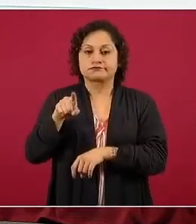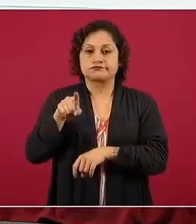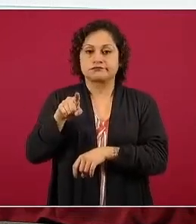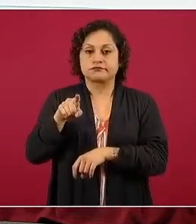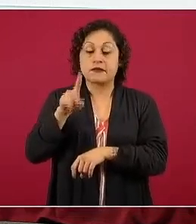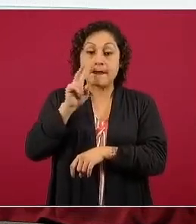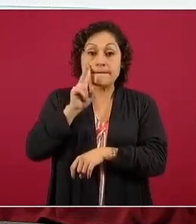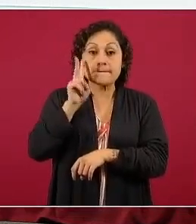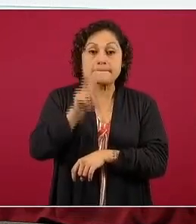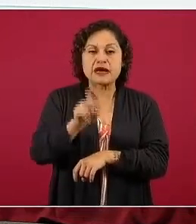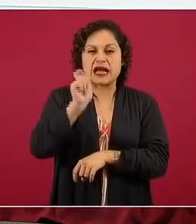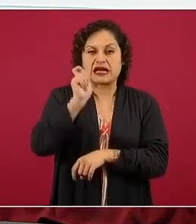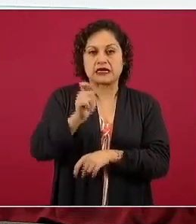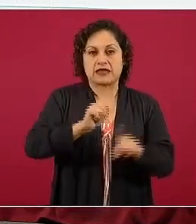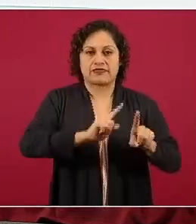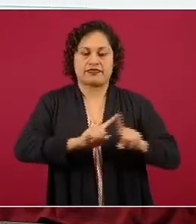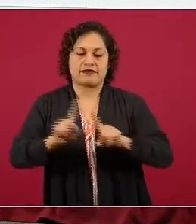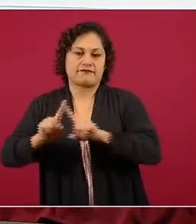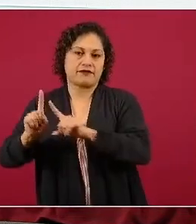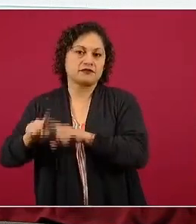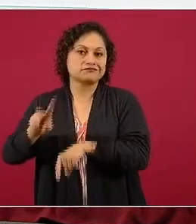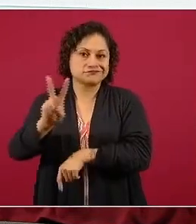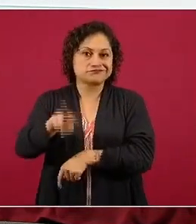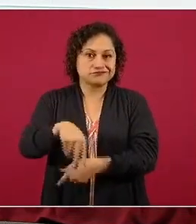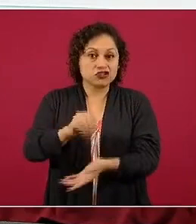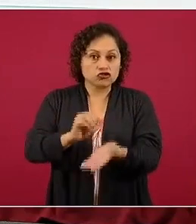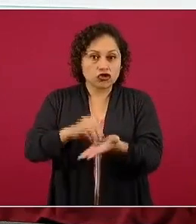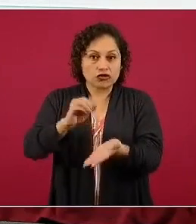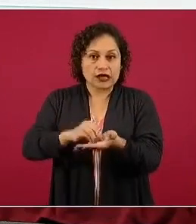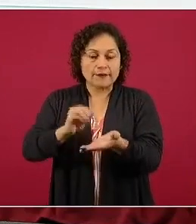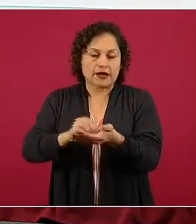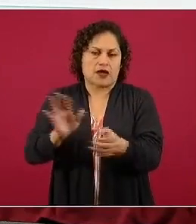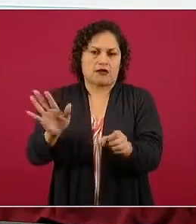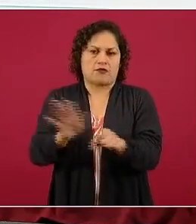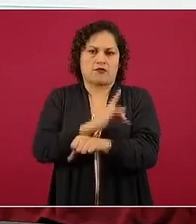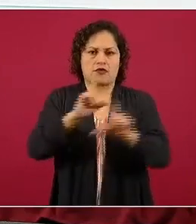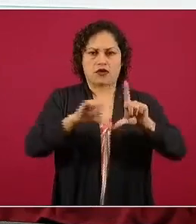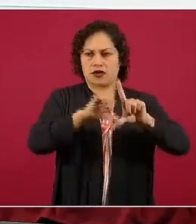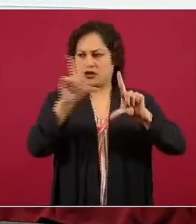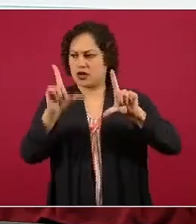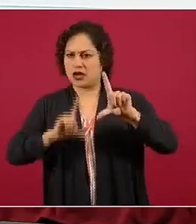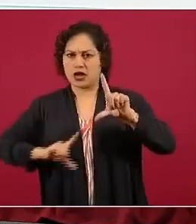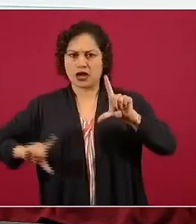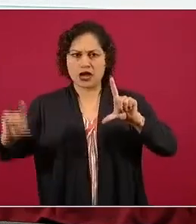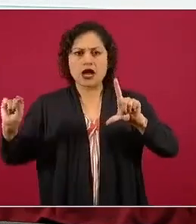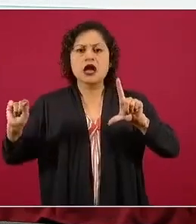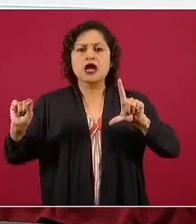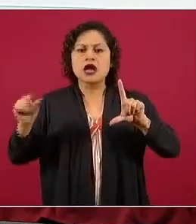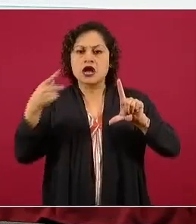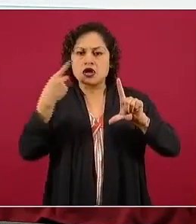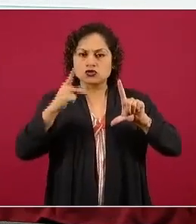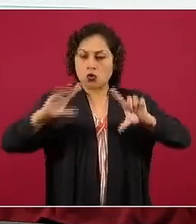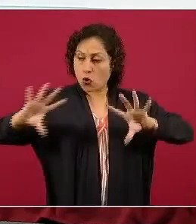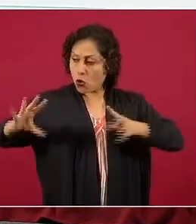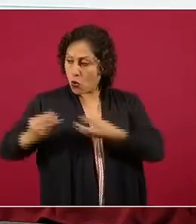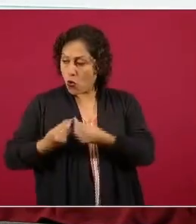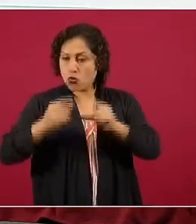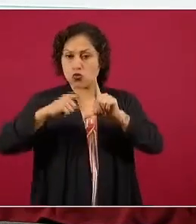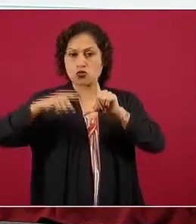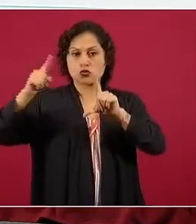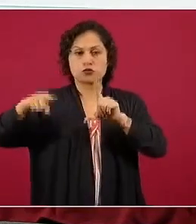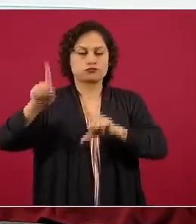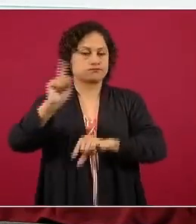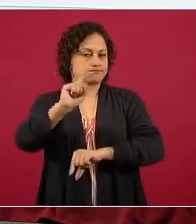vean lo heterogéneo que sigue siendo. No es que todas las entidades reflejan la curva que estamos viendo a